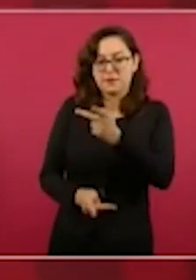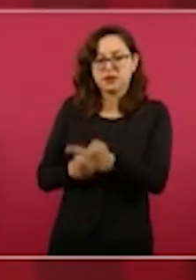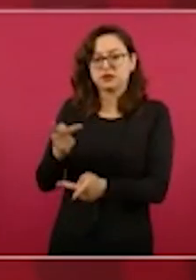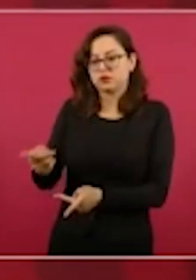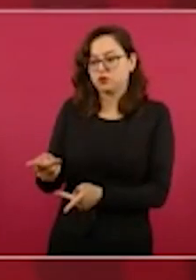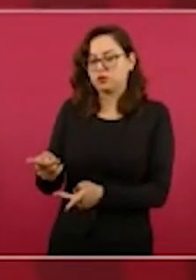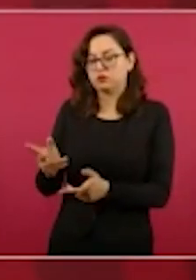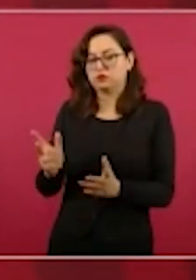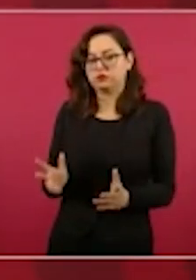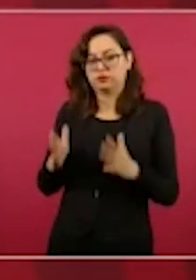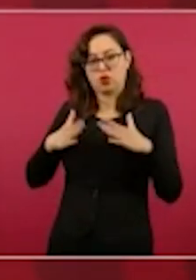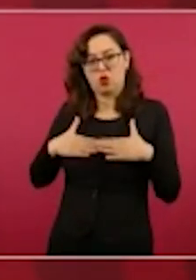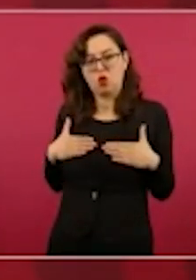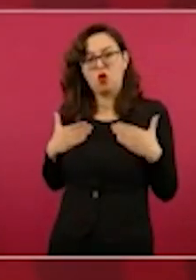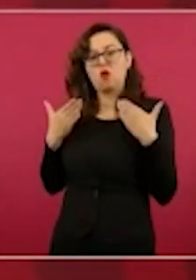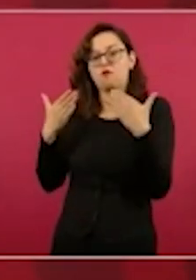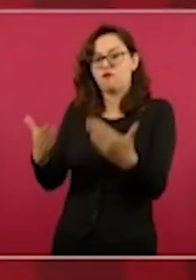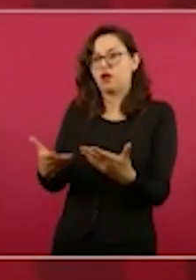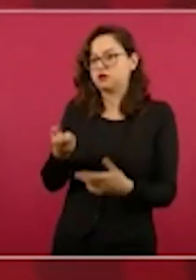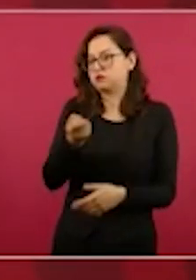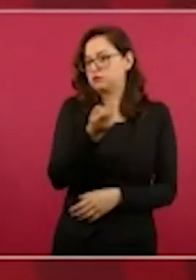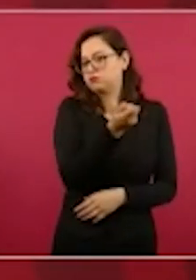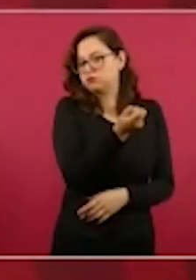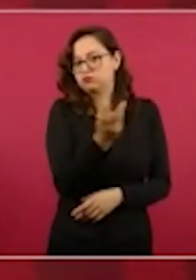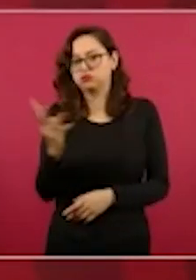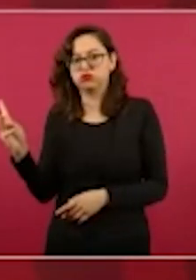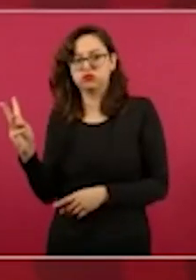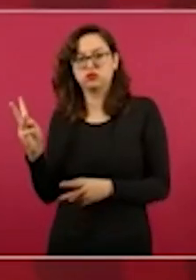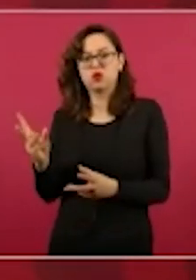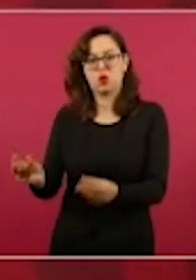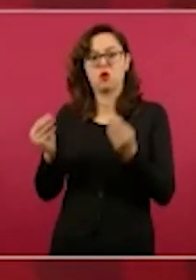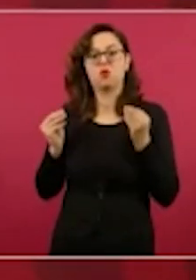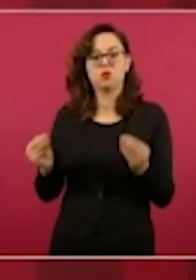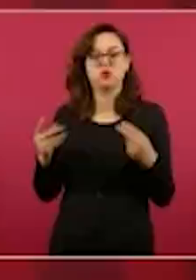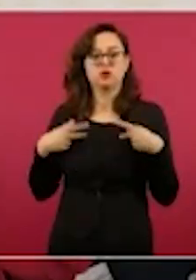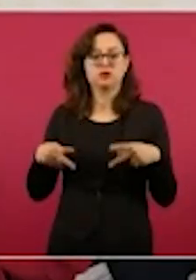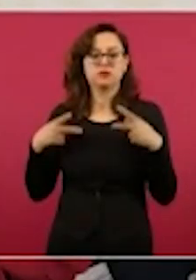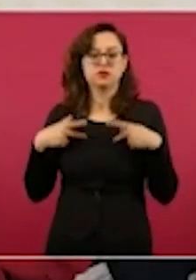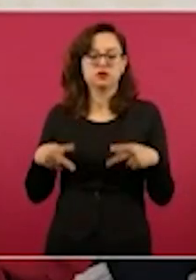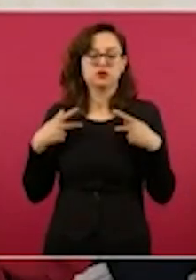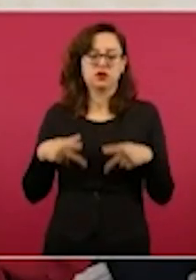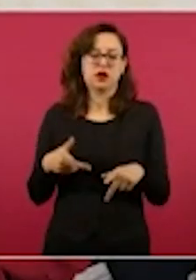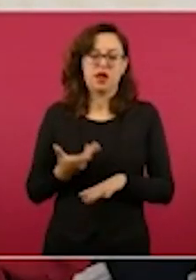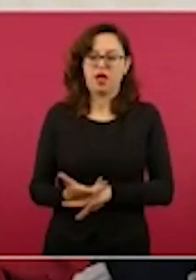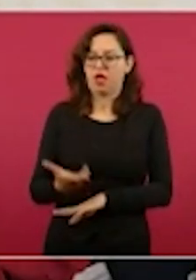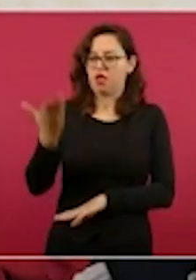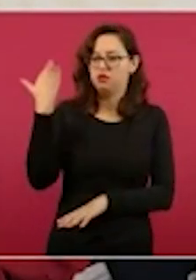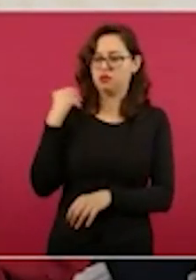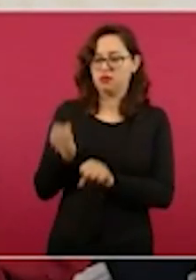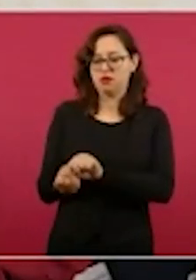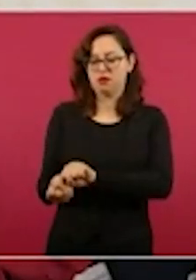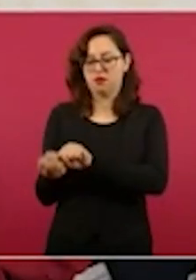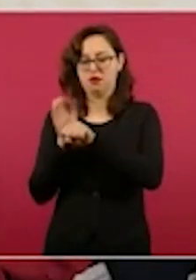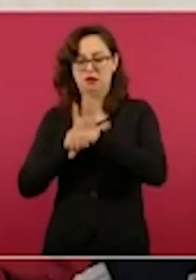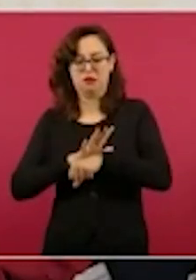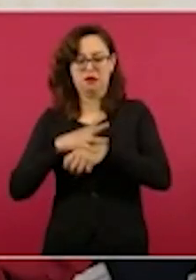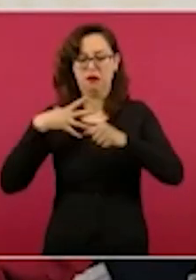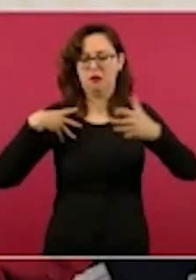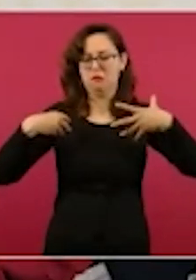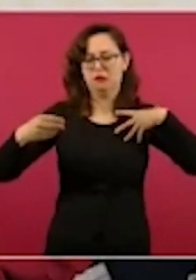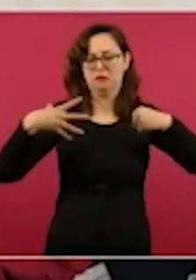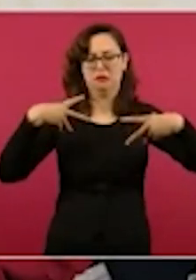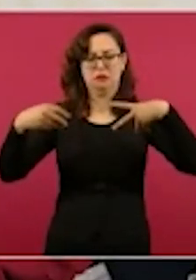de manera amplia durante la pandemia para apoyar a